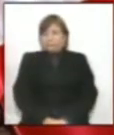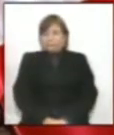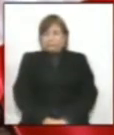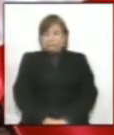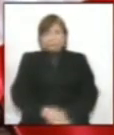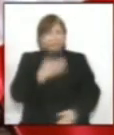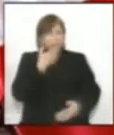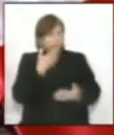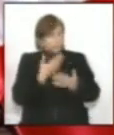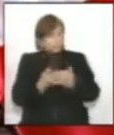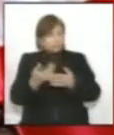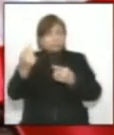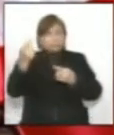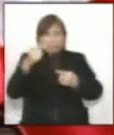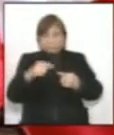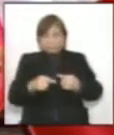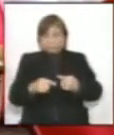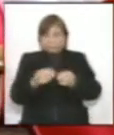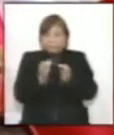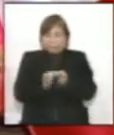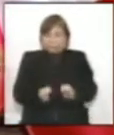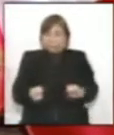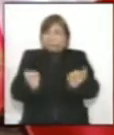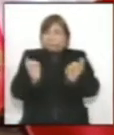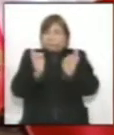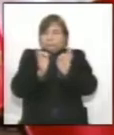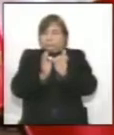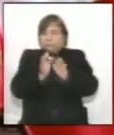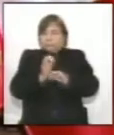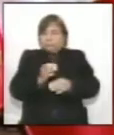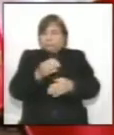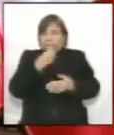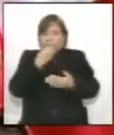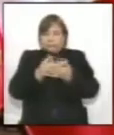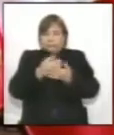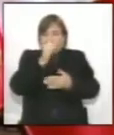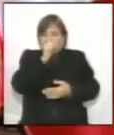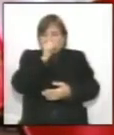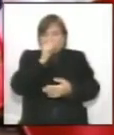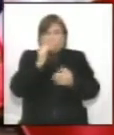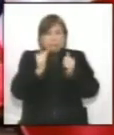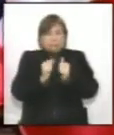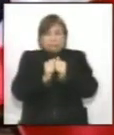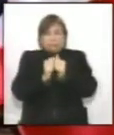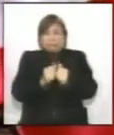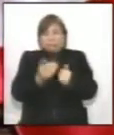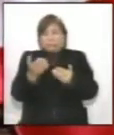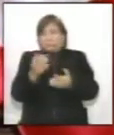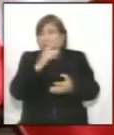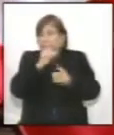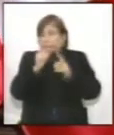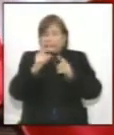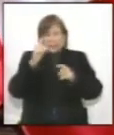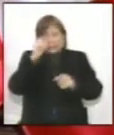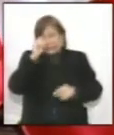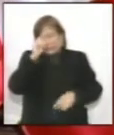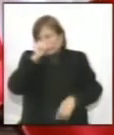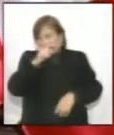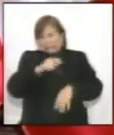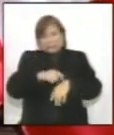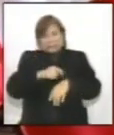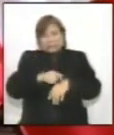Les agradezco su presencia, creo que es importante que los medios nos vengan a acompañar en momentos tan difíciles que